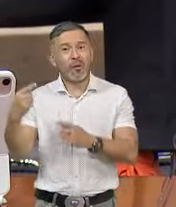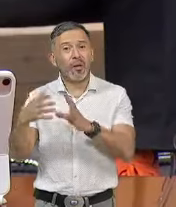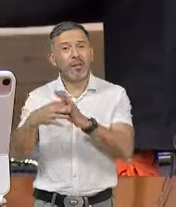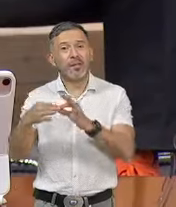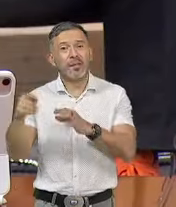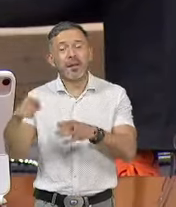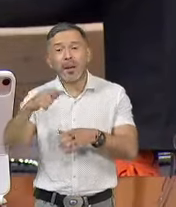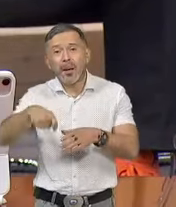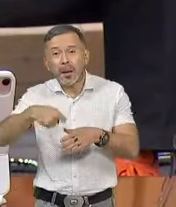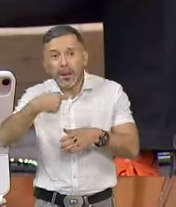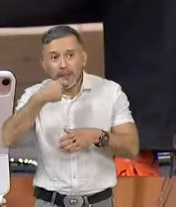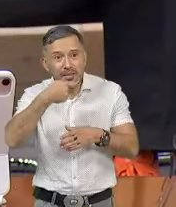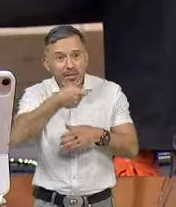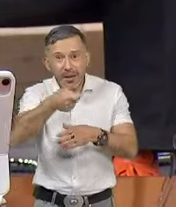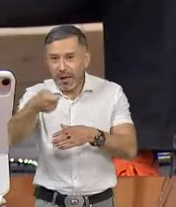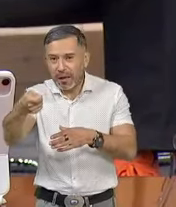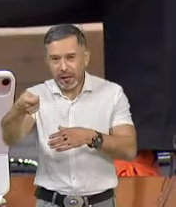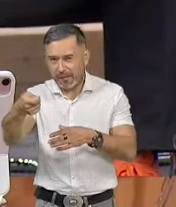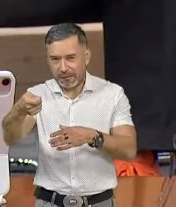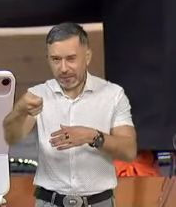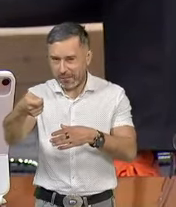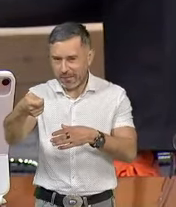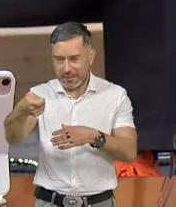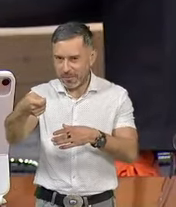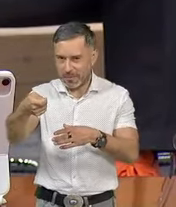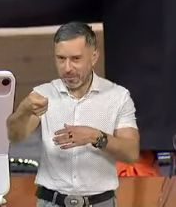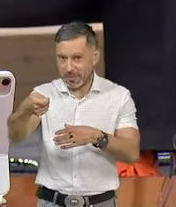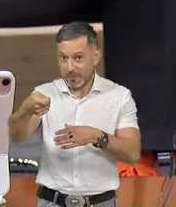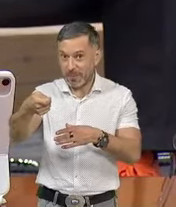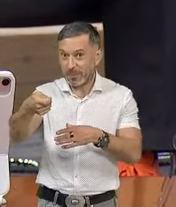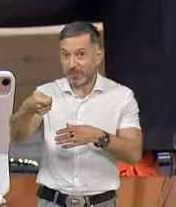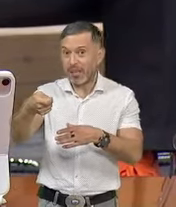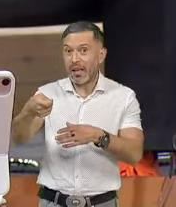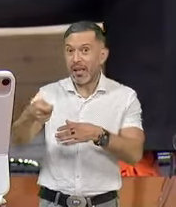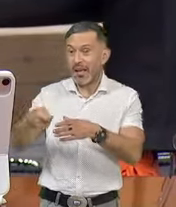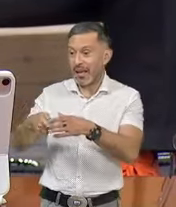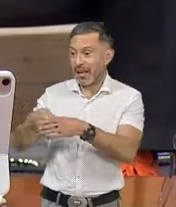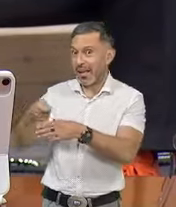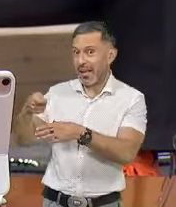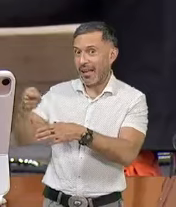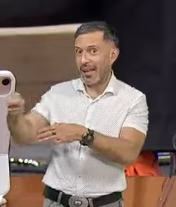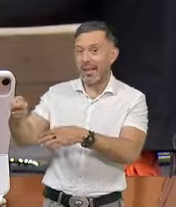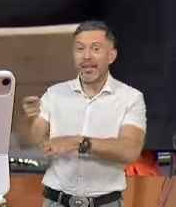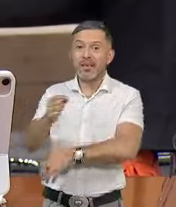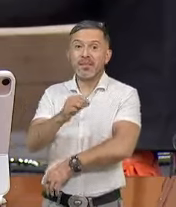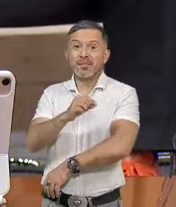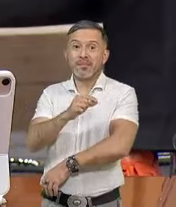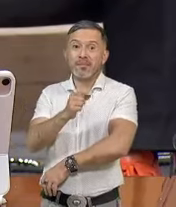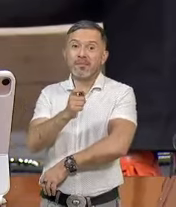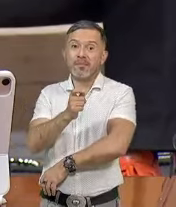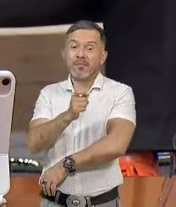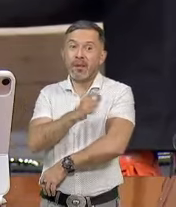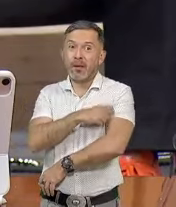medicina pero resultó que el el vacunado está siendo otra persona